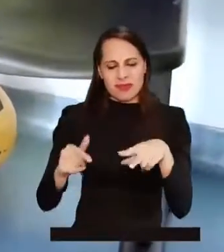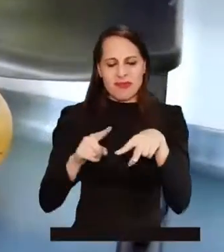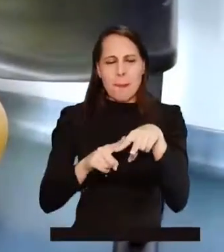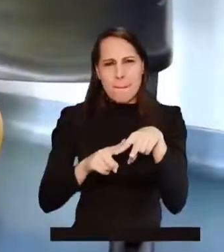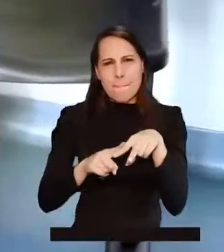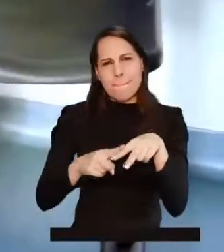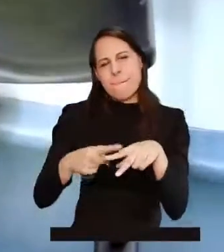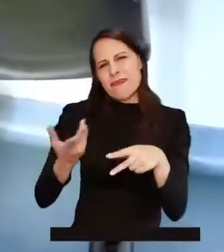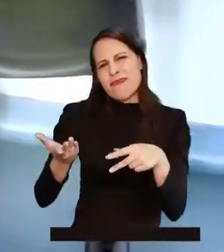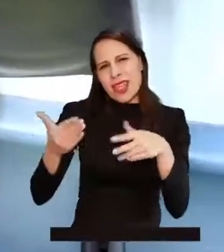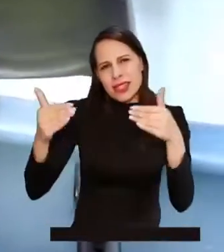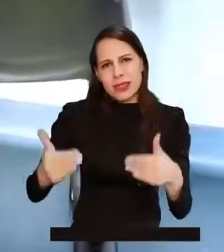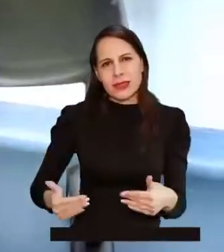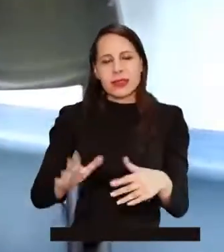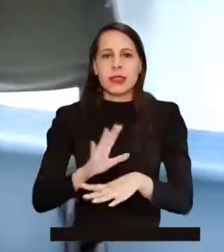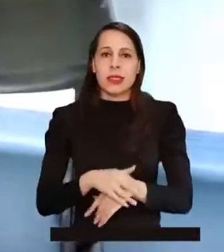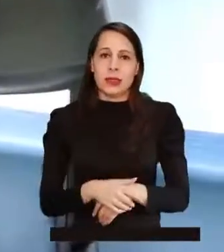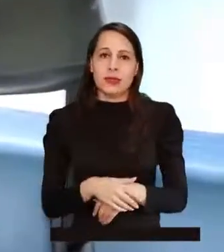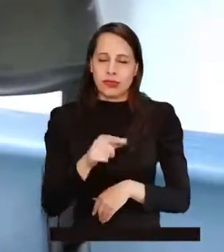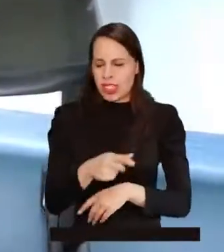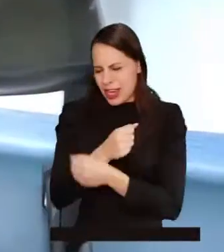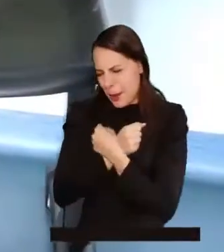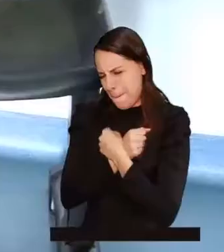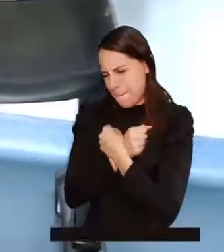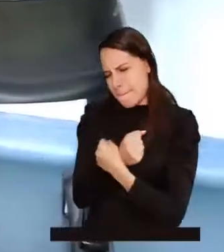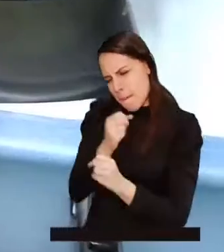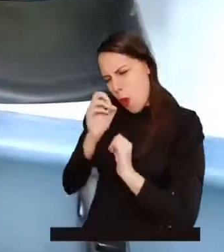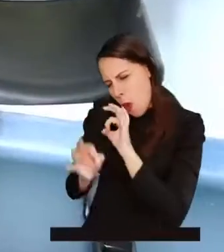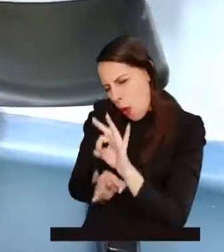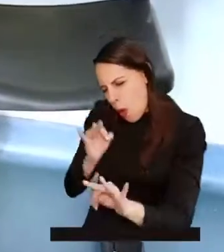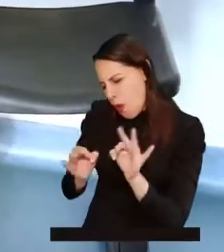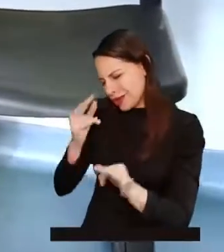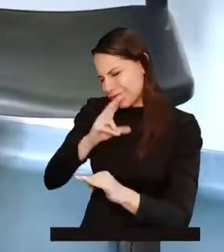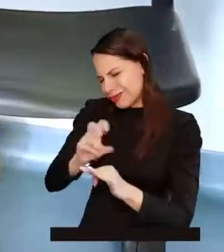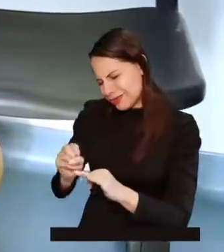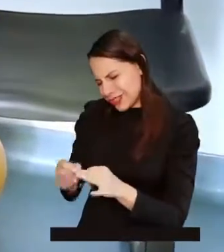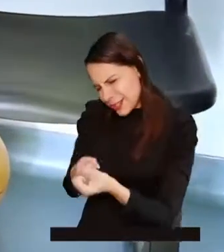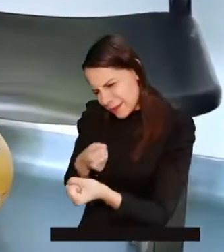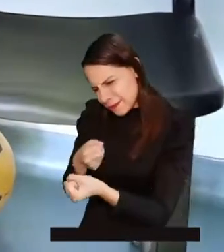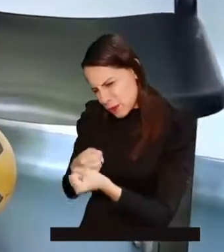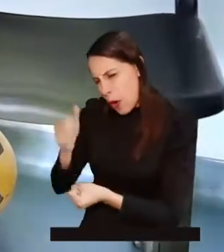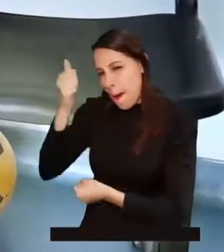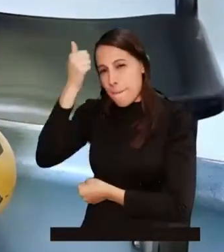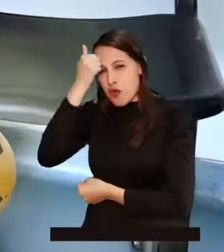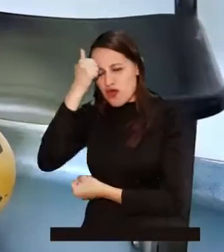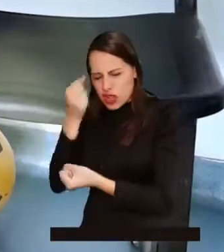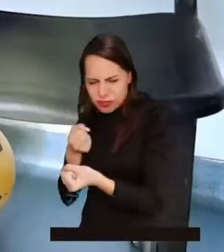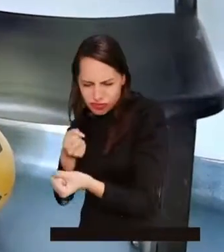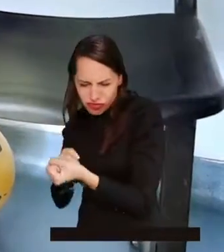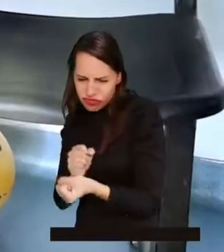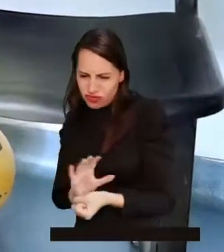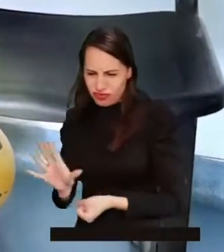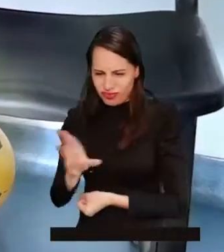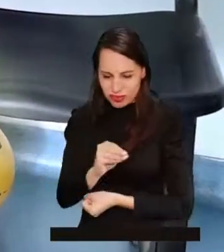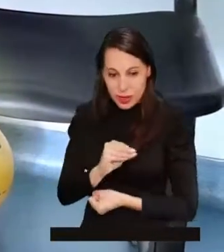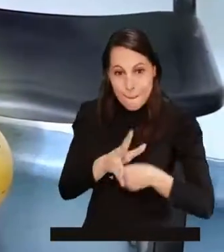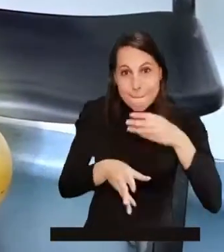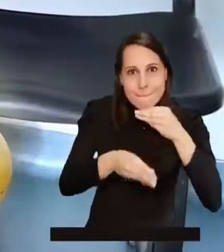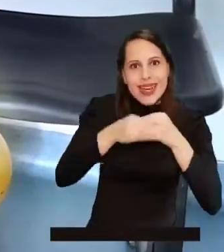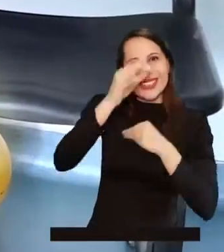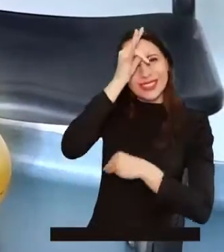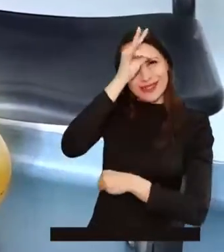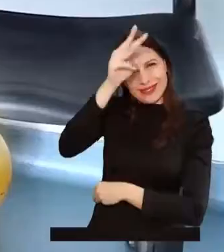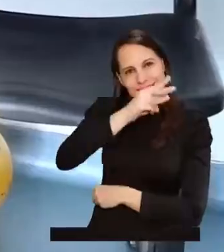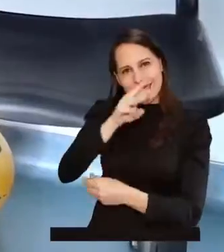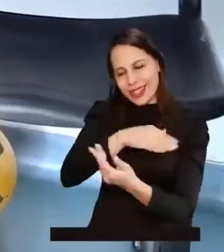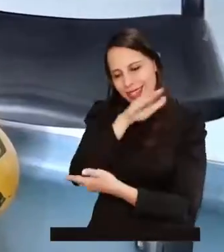física, pero con empeño y mucho amor, cuida de Brian para que disfrute de su infancia con el apoyo de su familia, profesores y, por supuesto,